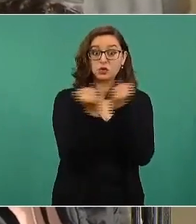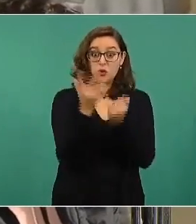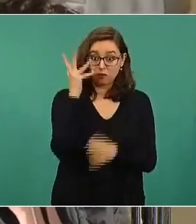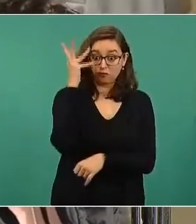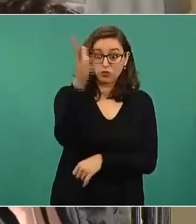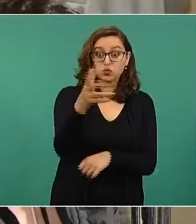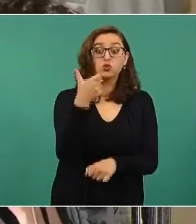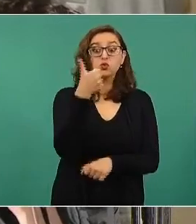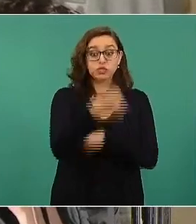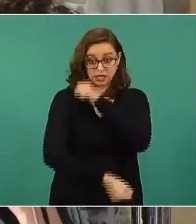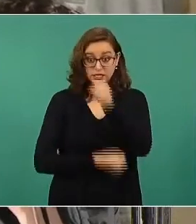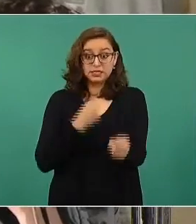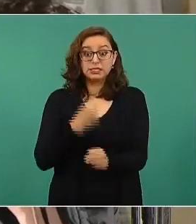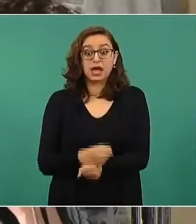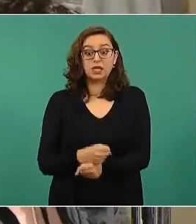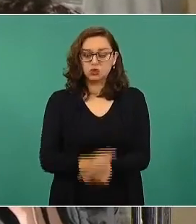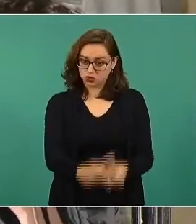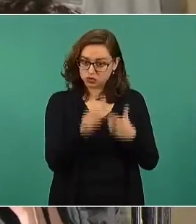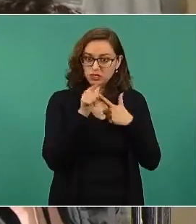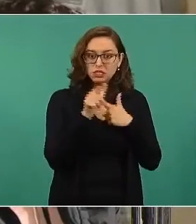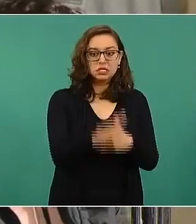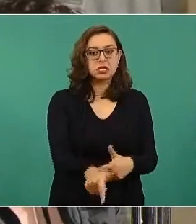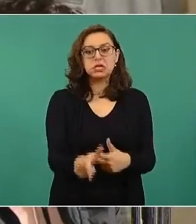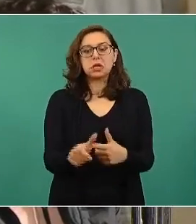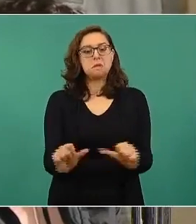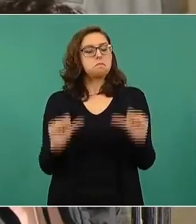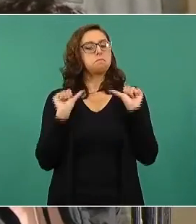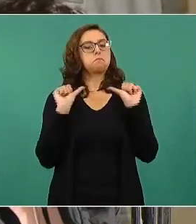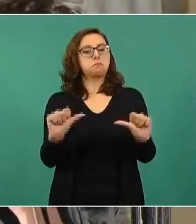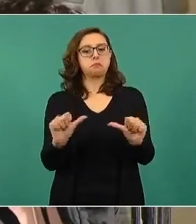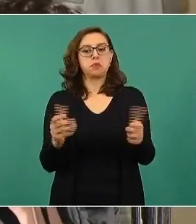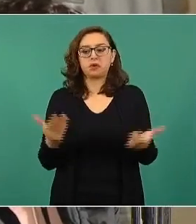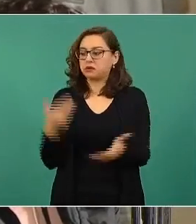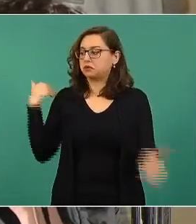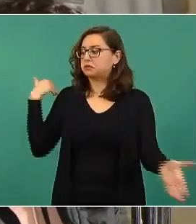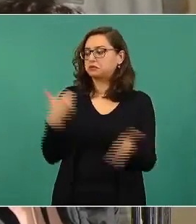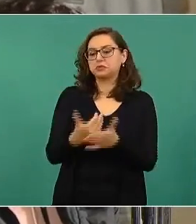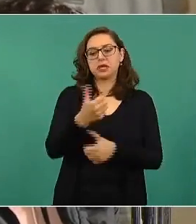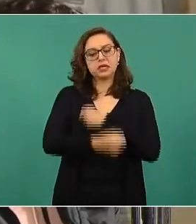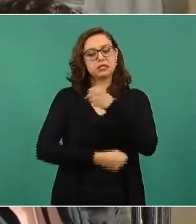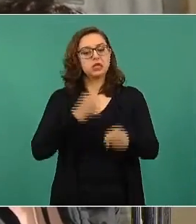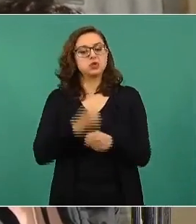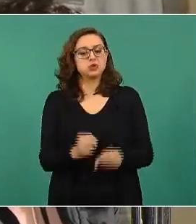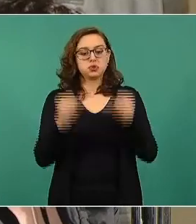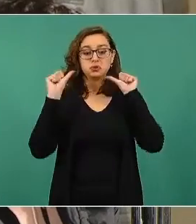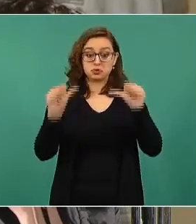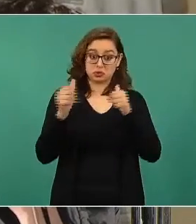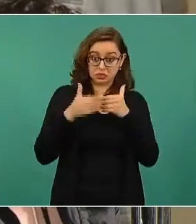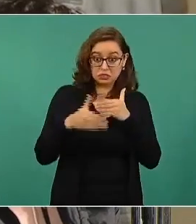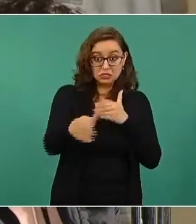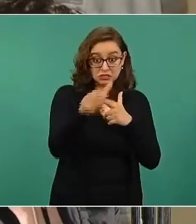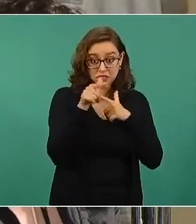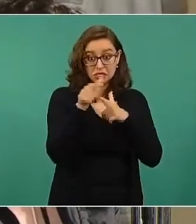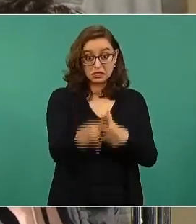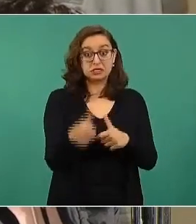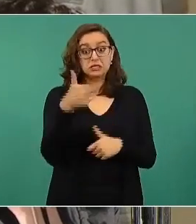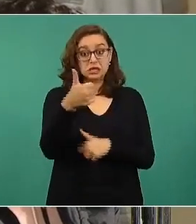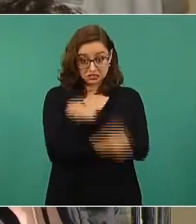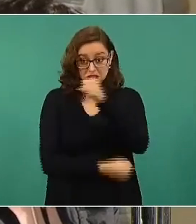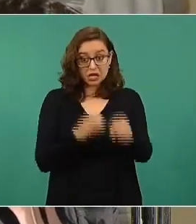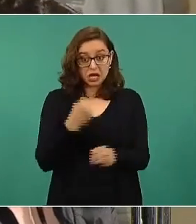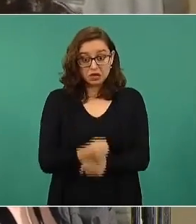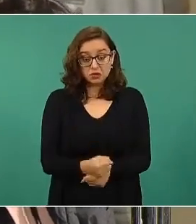en 6 años, pues, ¿qué? ¿Siguen en la impunidad? Ya llevan 6 años en la impunidad, ¿cuántos más dirían? Y nada más